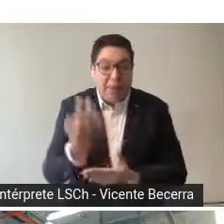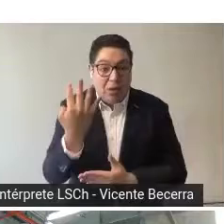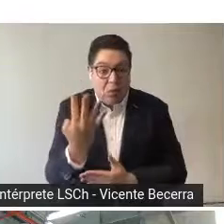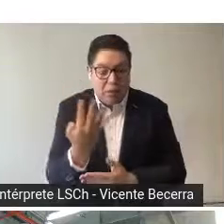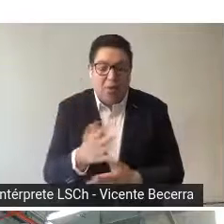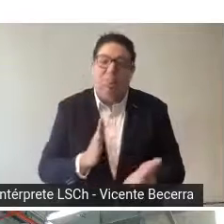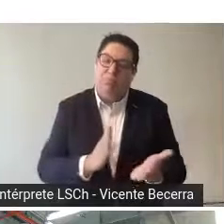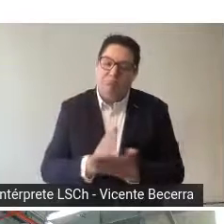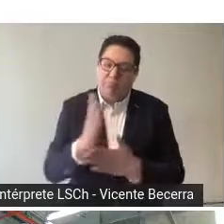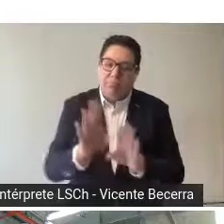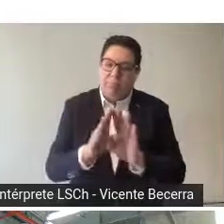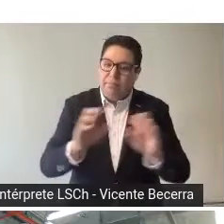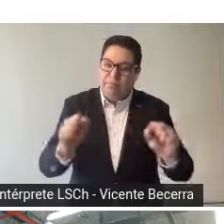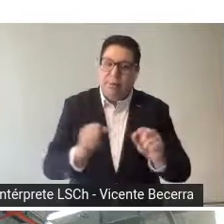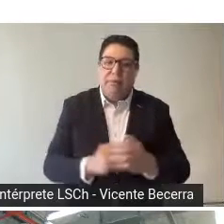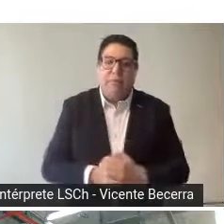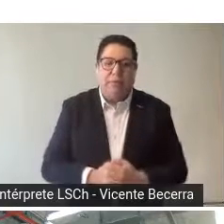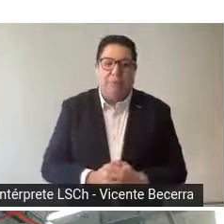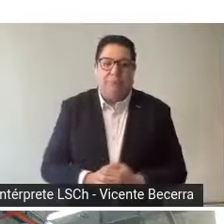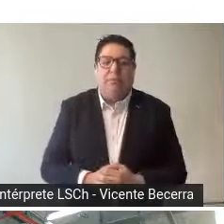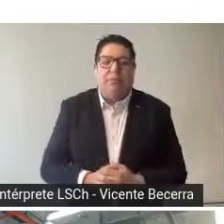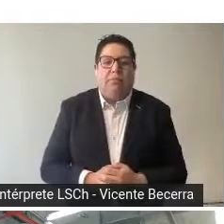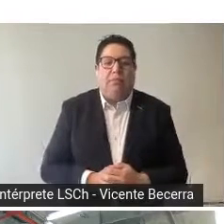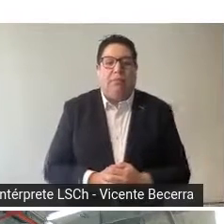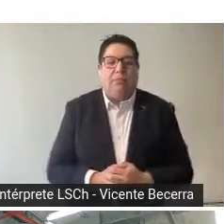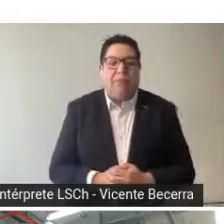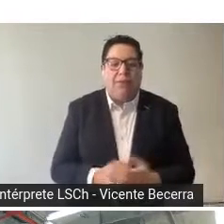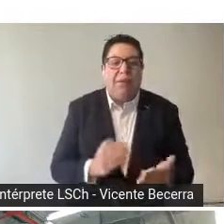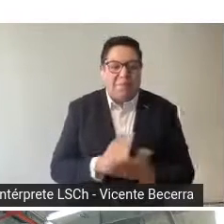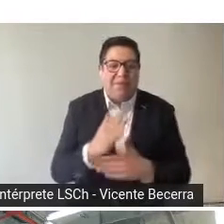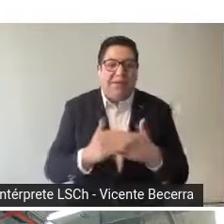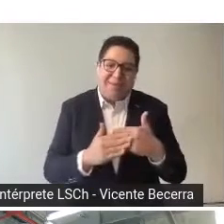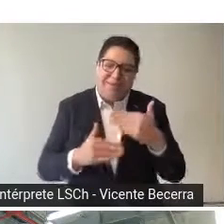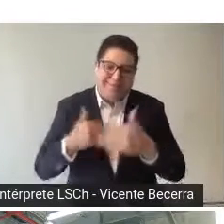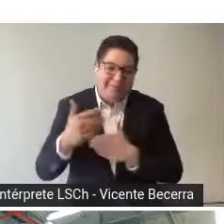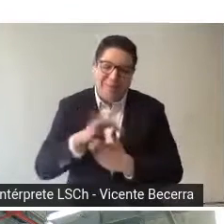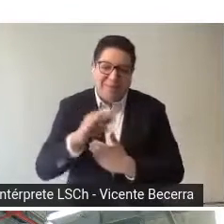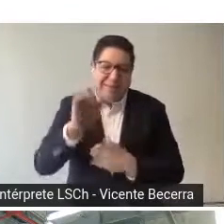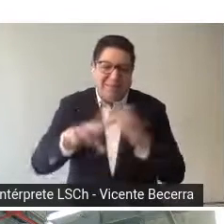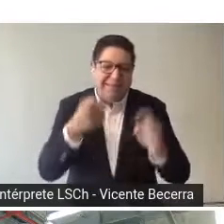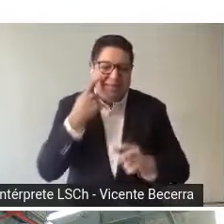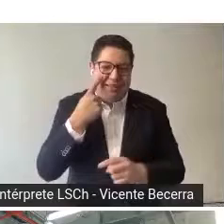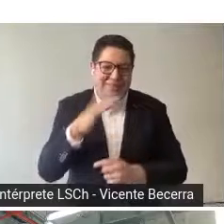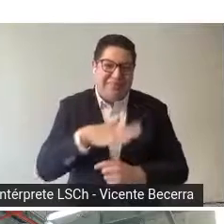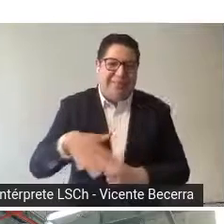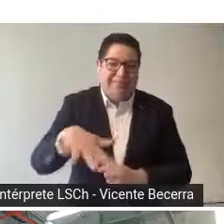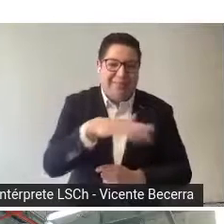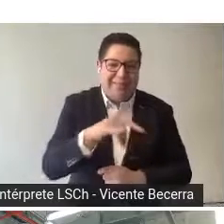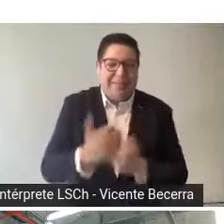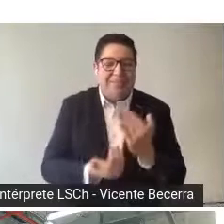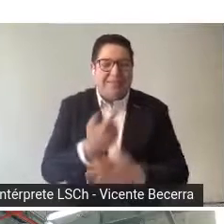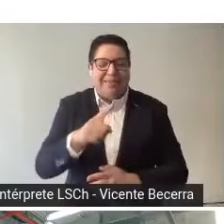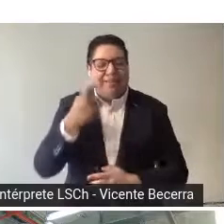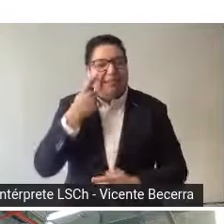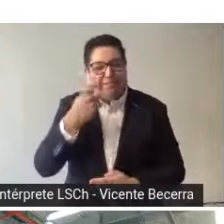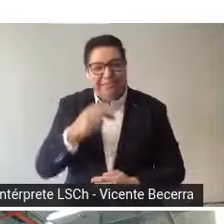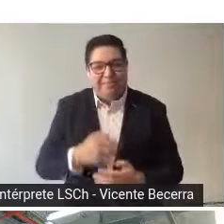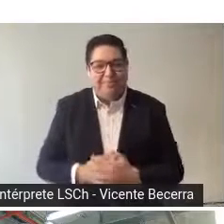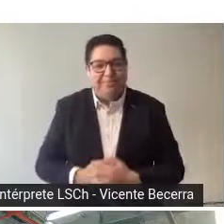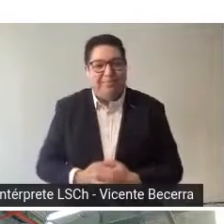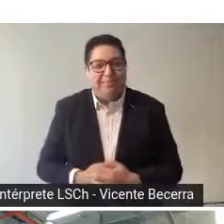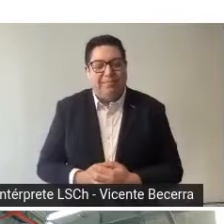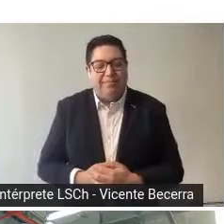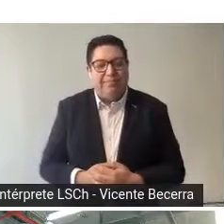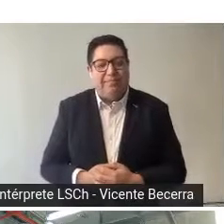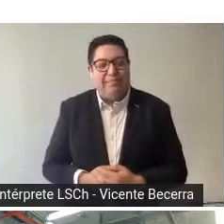comencé tranquilamente el acto y ustedes ya saben un poco lo que sucedió esa mañana.